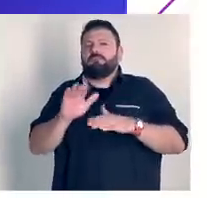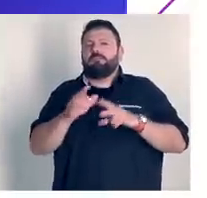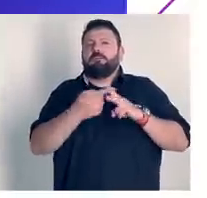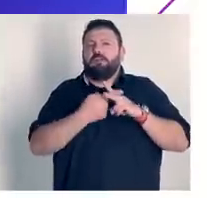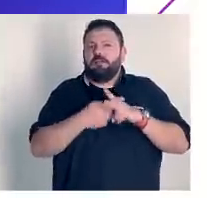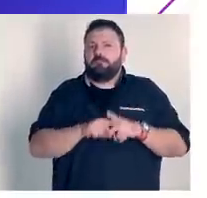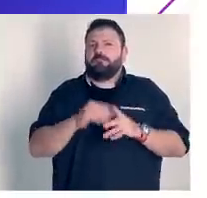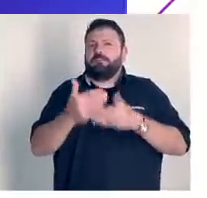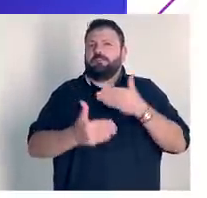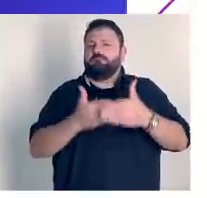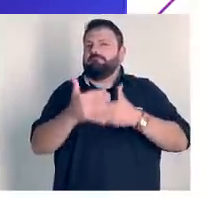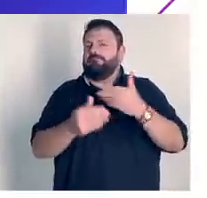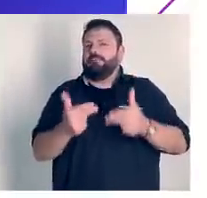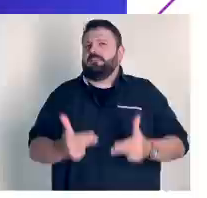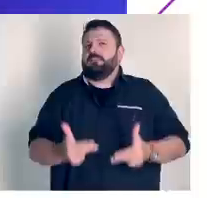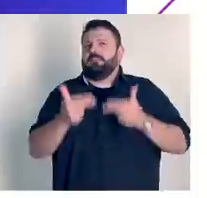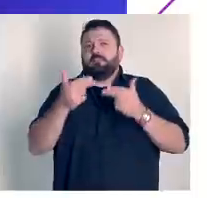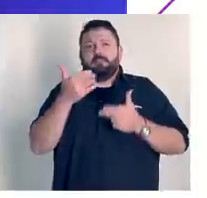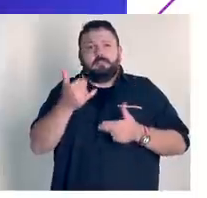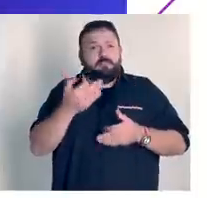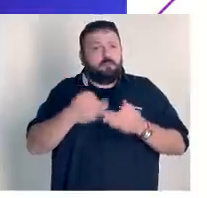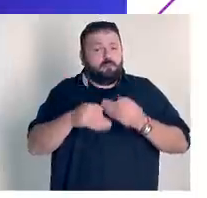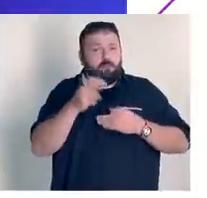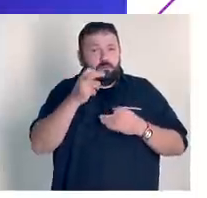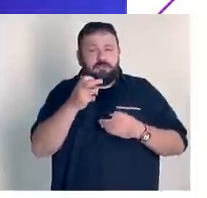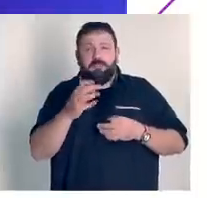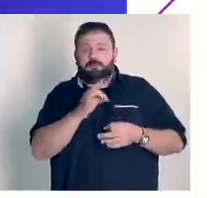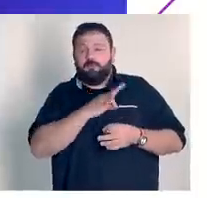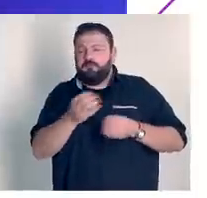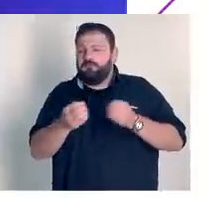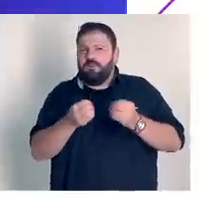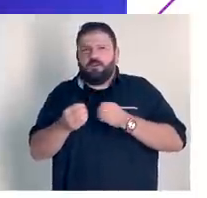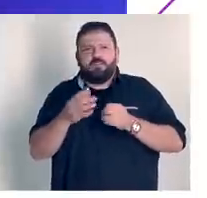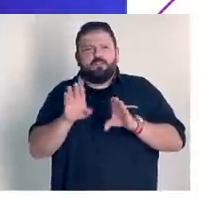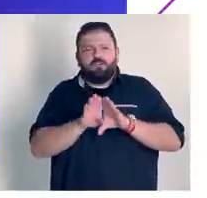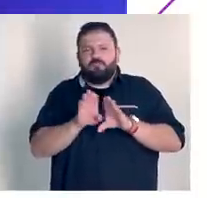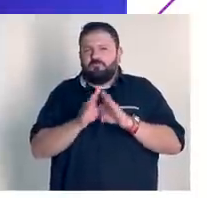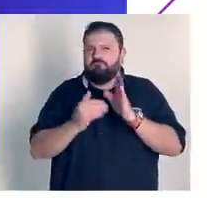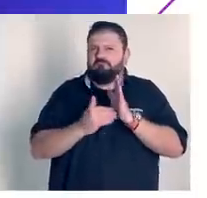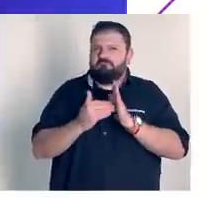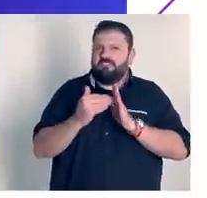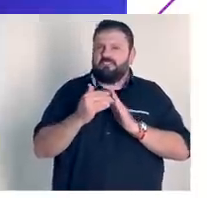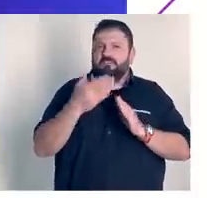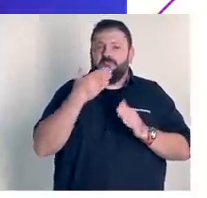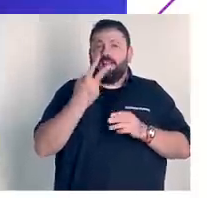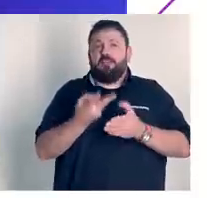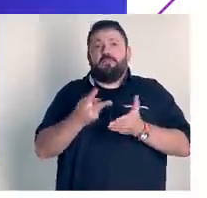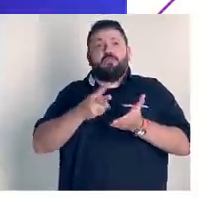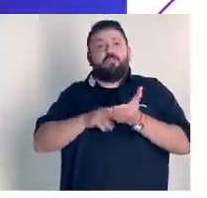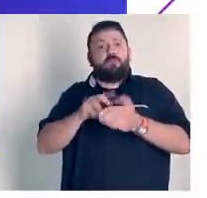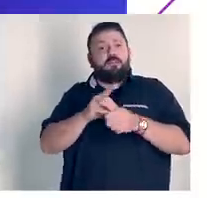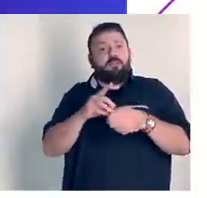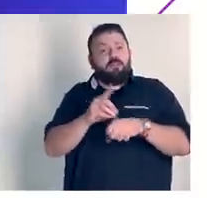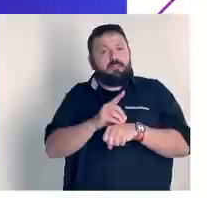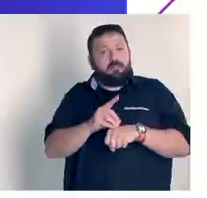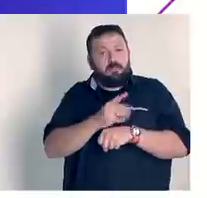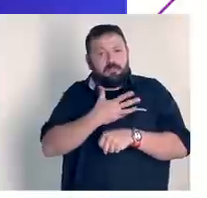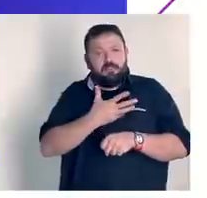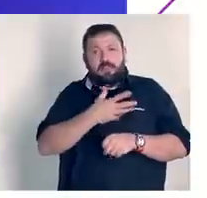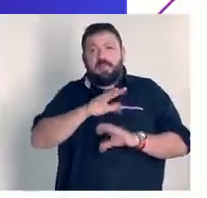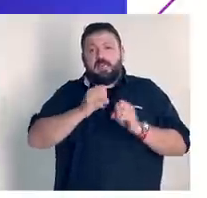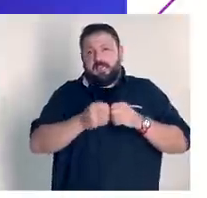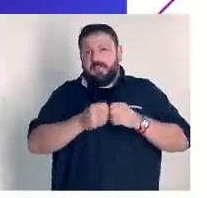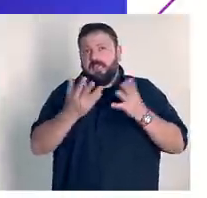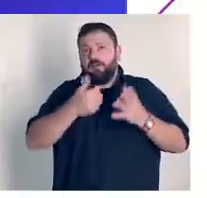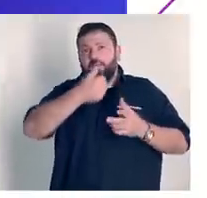negocio. Y, por supuesto, nuestro panel Una Organización Millonaria con Telo Caballero, doble Diamante Supreme. Y, por supuesto, cada una de estas charlas